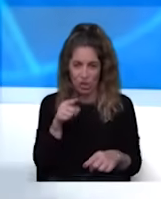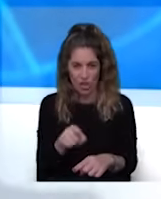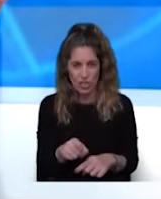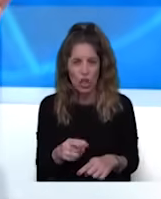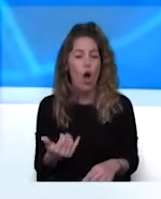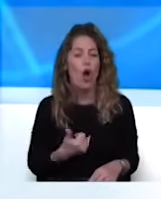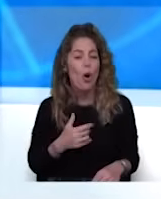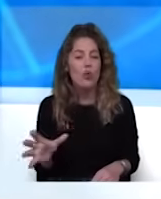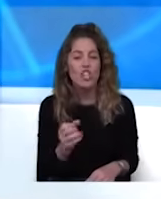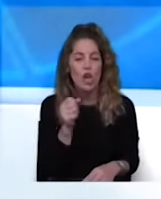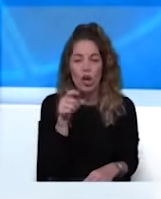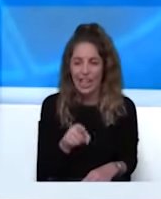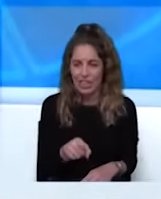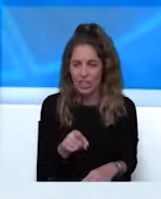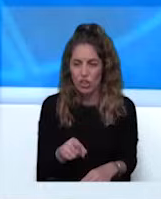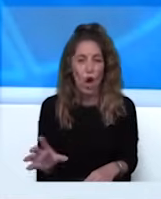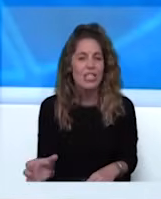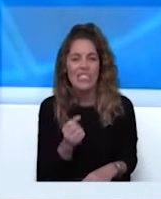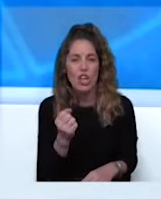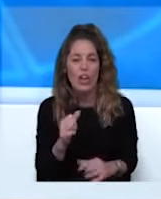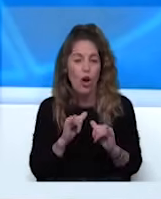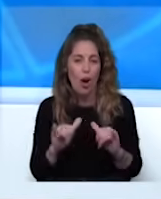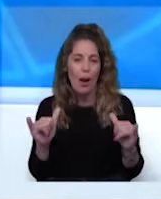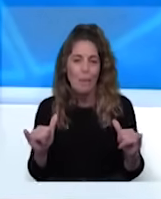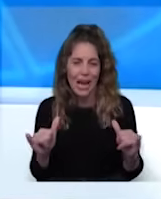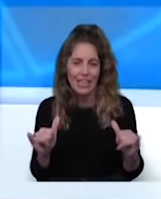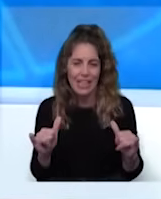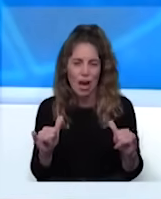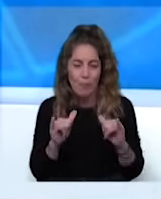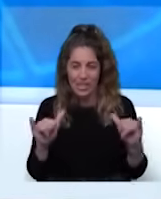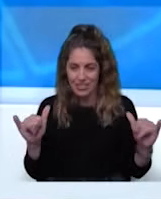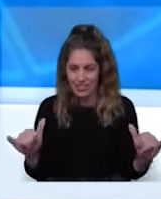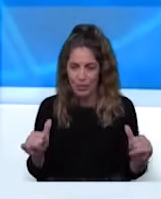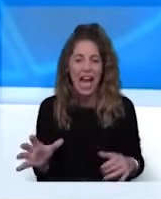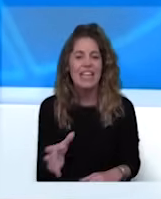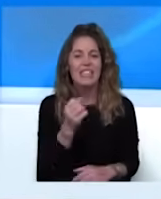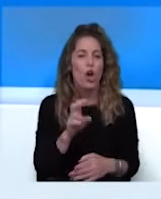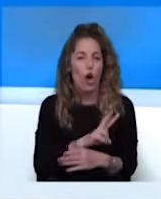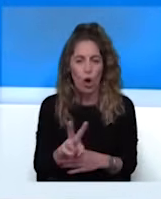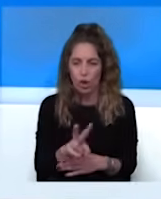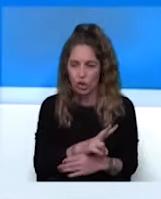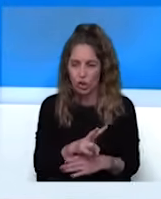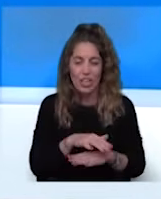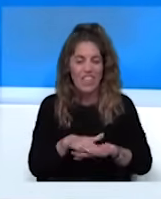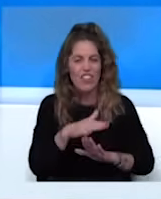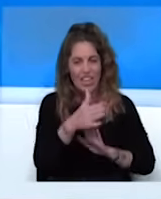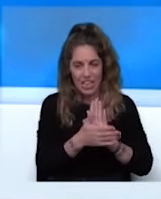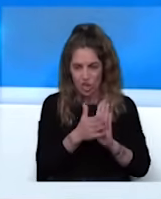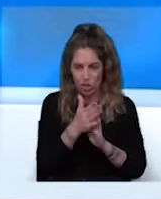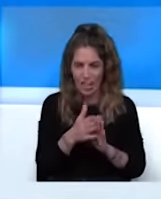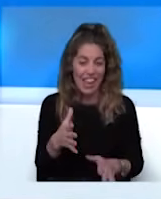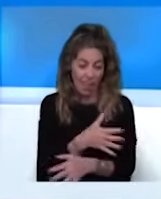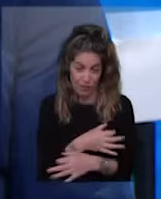cómo se logra Esto se logra con campaña de fusión masiva se logra con controles a nivel nacional